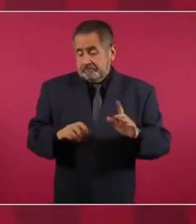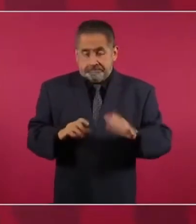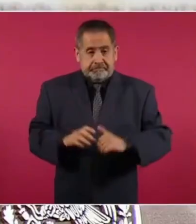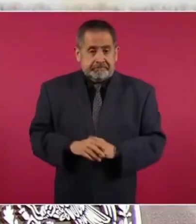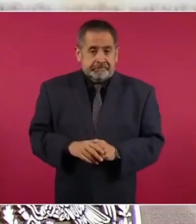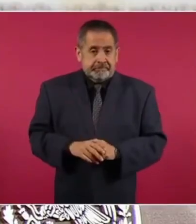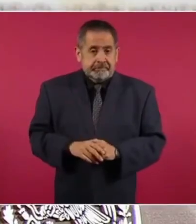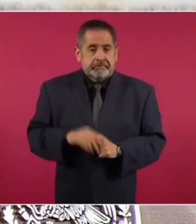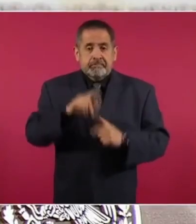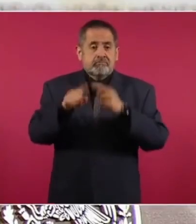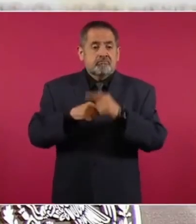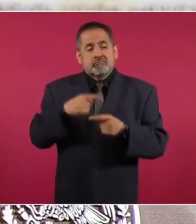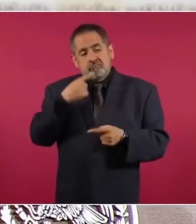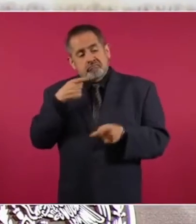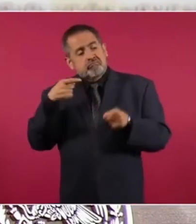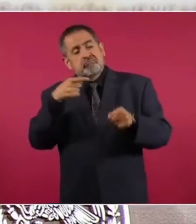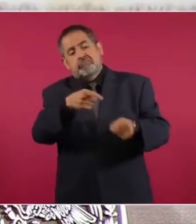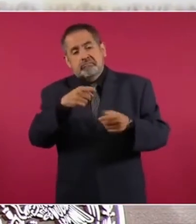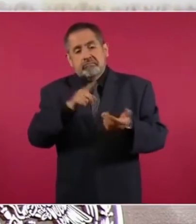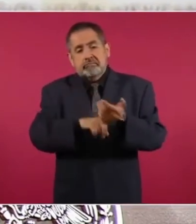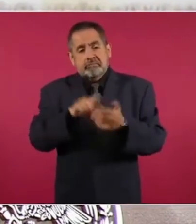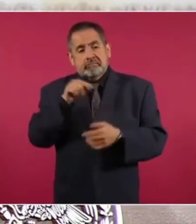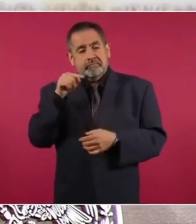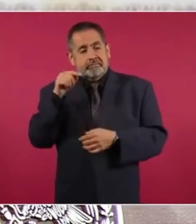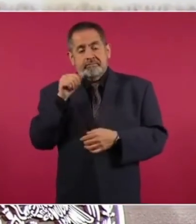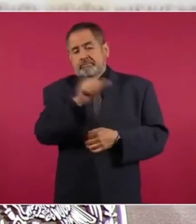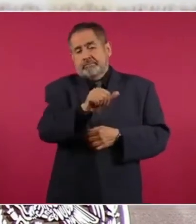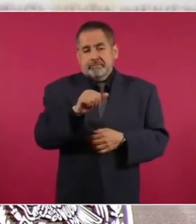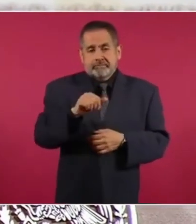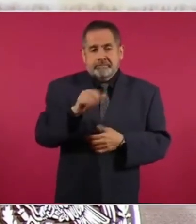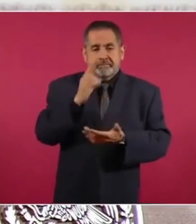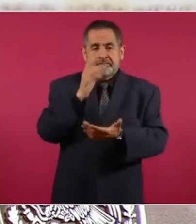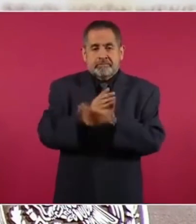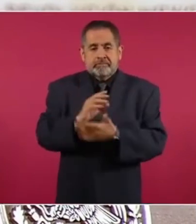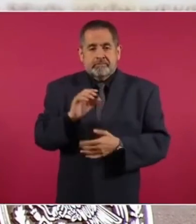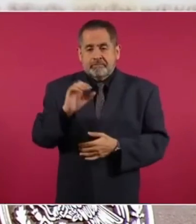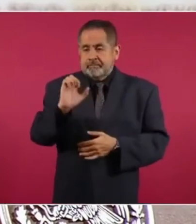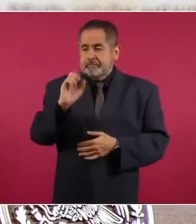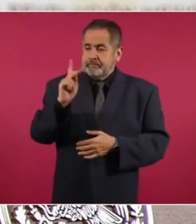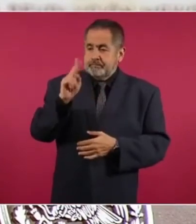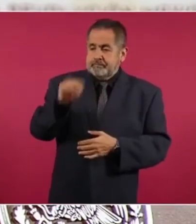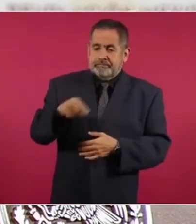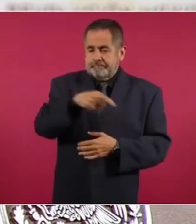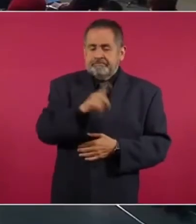porque luego le echan la culpa solo al presidente Peña,